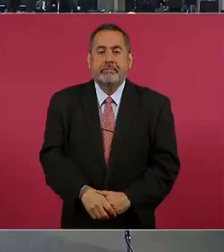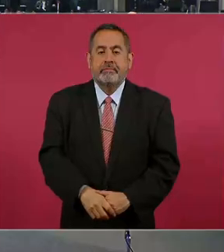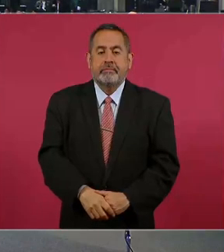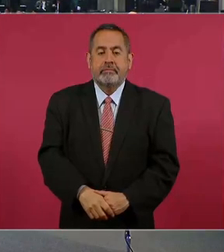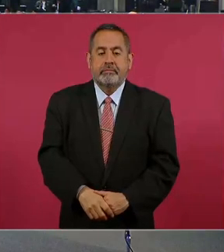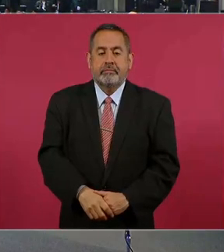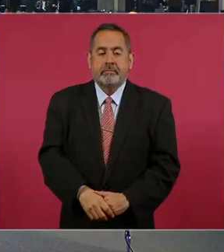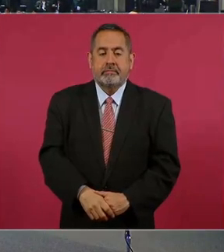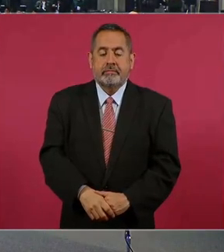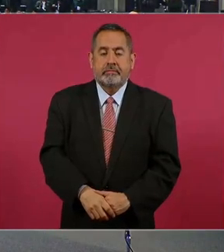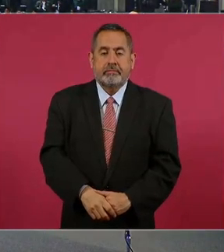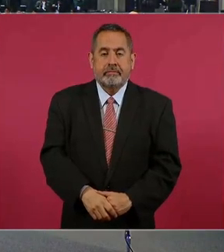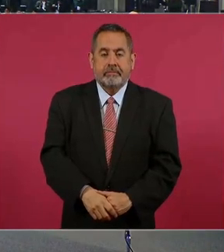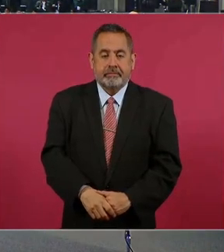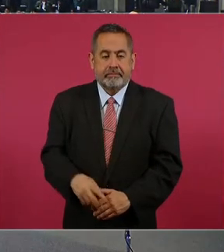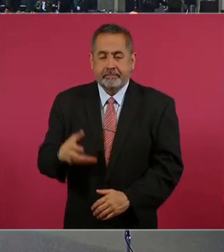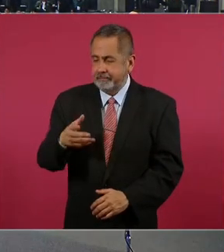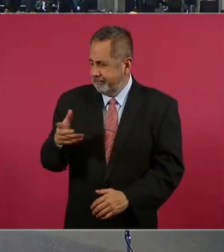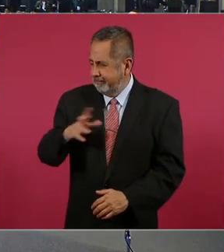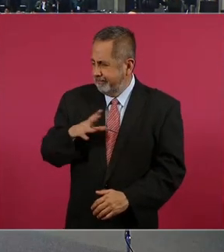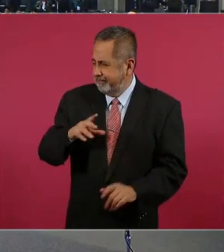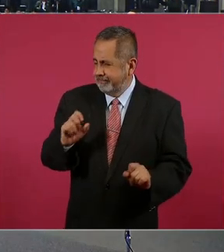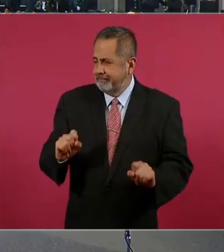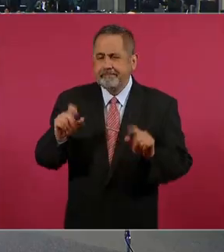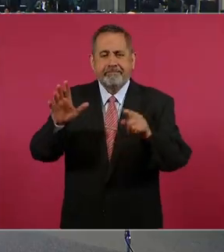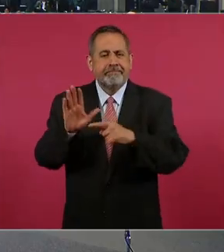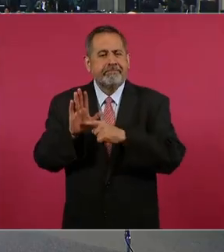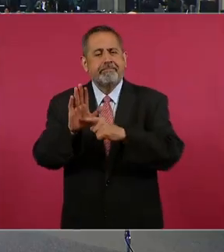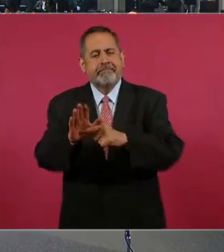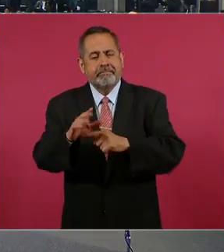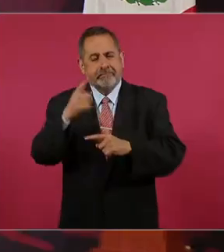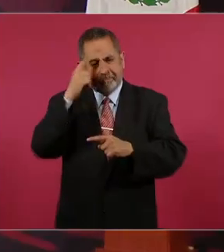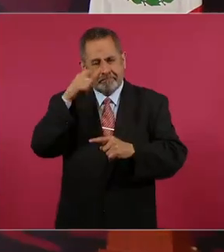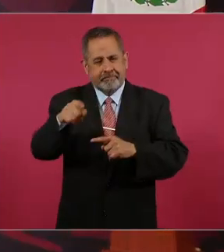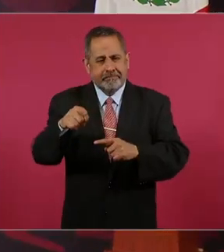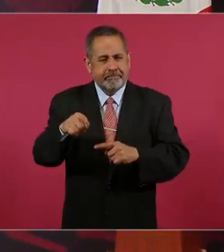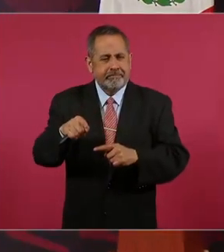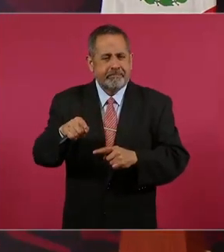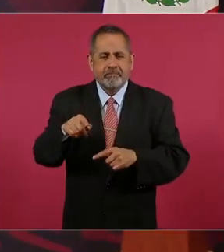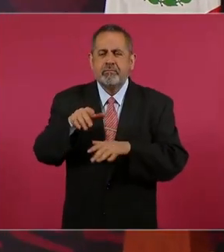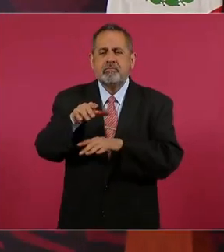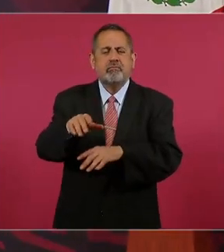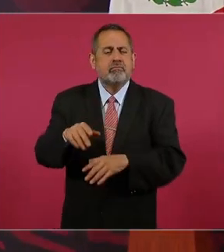¿No tienes el dato para la refinación?